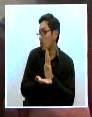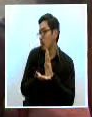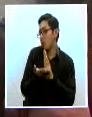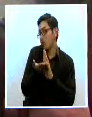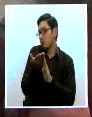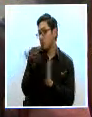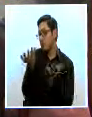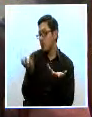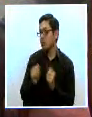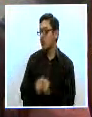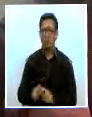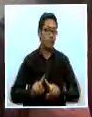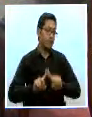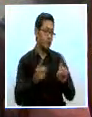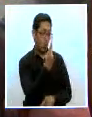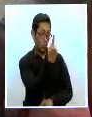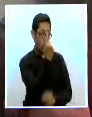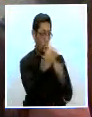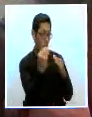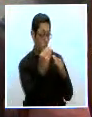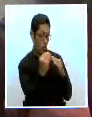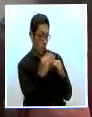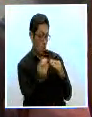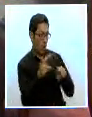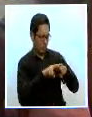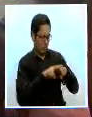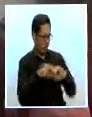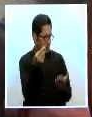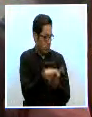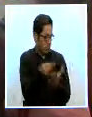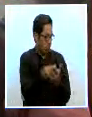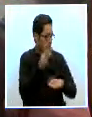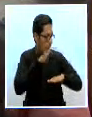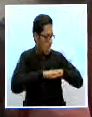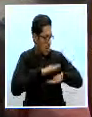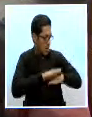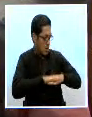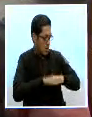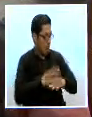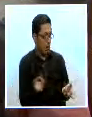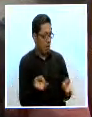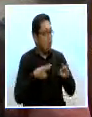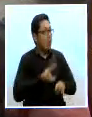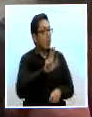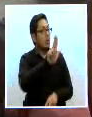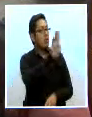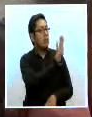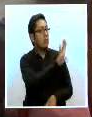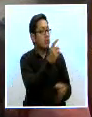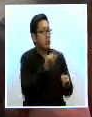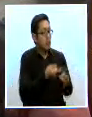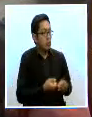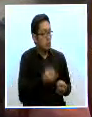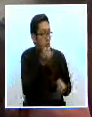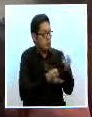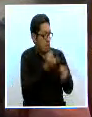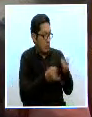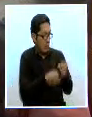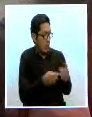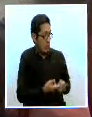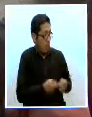la el dólar de la carrera y los 35 centavos de la arrancada y eran insuficientes para sostener la vida del taxista